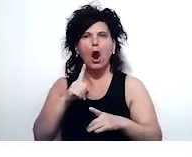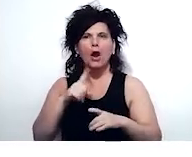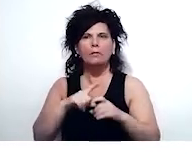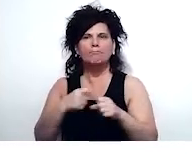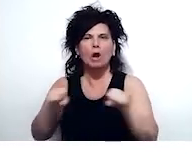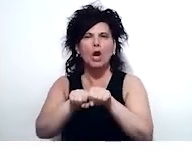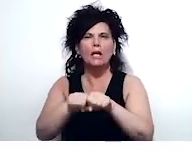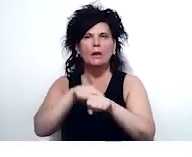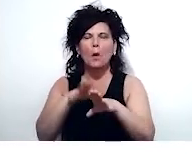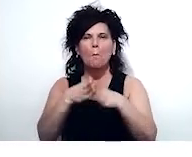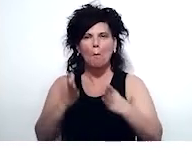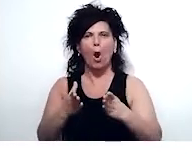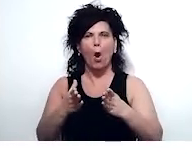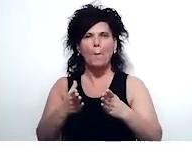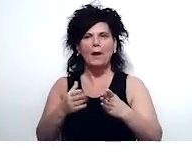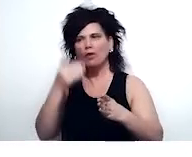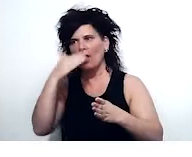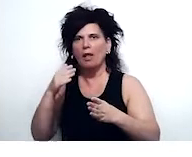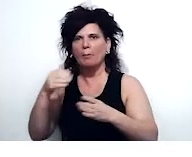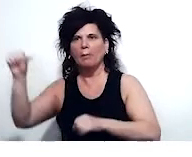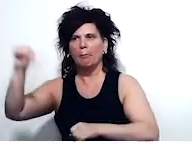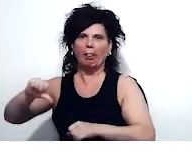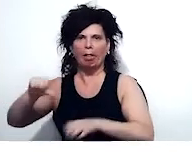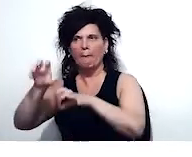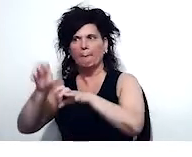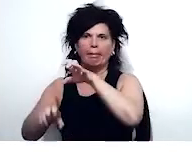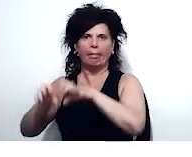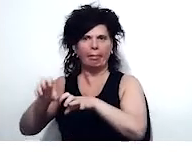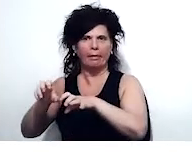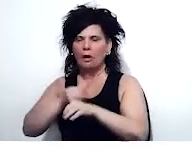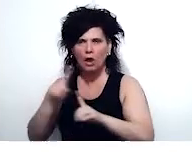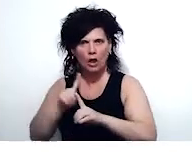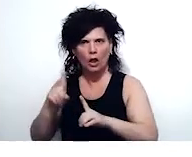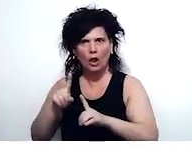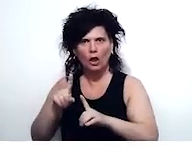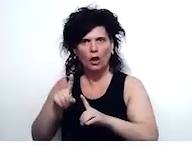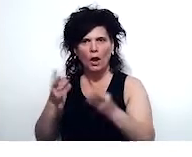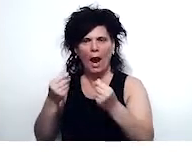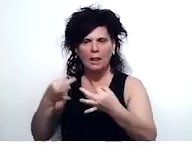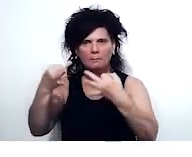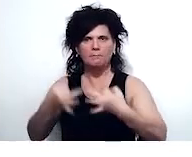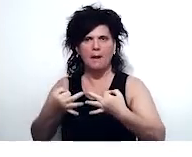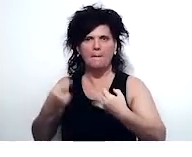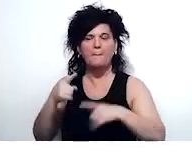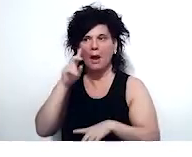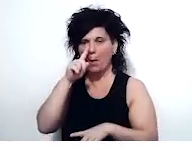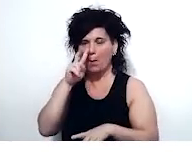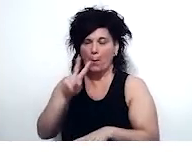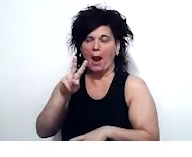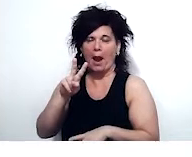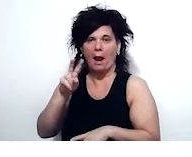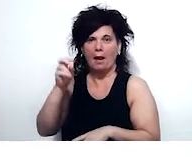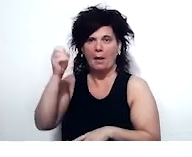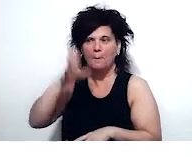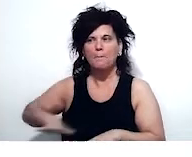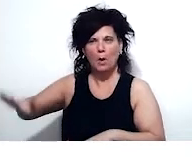doy cuenta que no me alcanza ni para navegar por Internet, ni para trabajar, ni para hacer la tarea de los chicos. Pero fíjense que en poblaciones